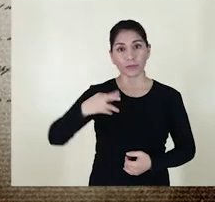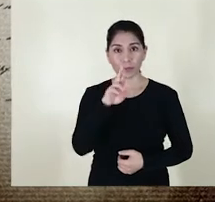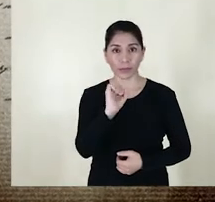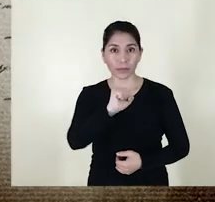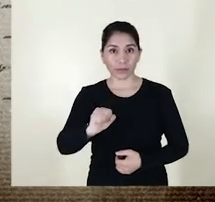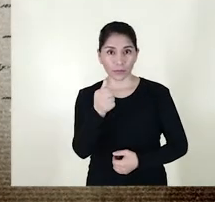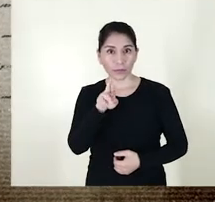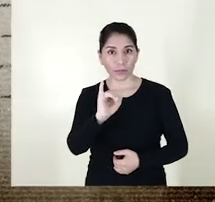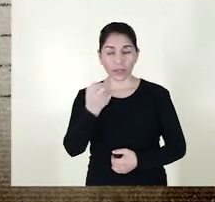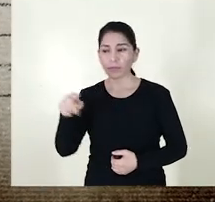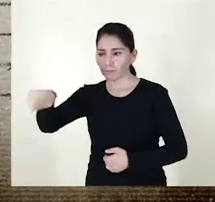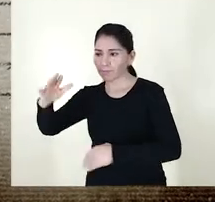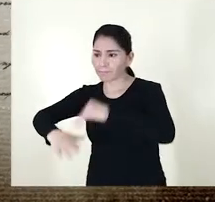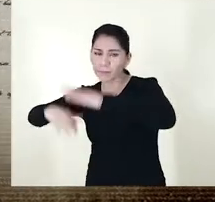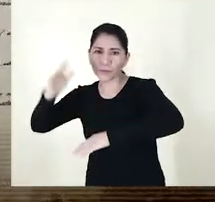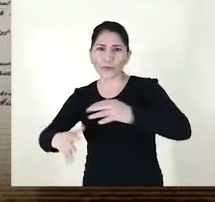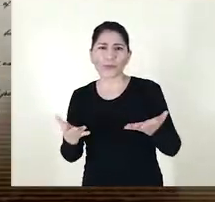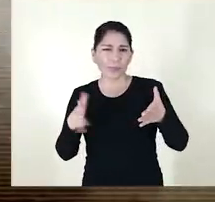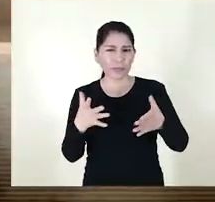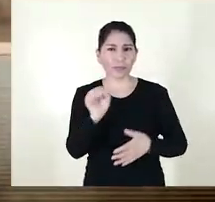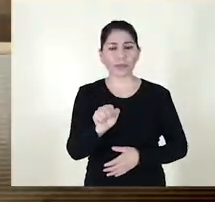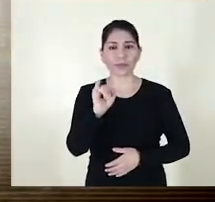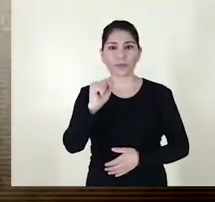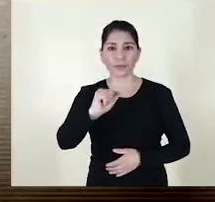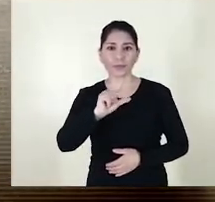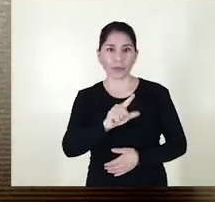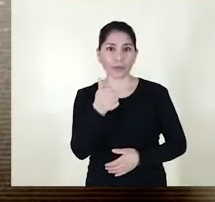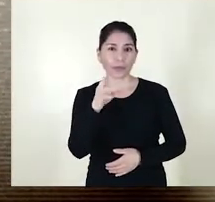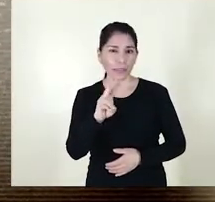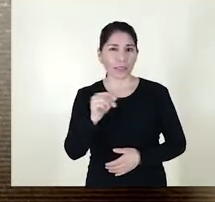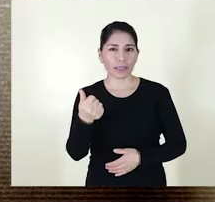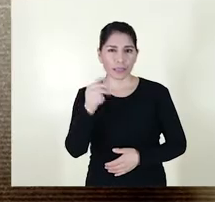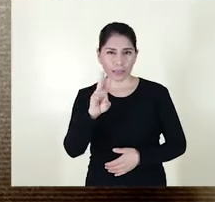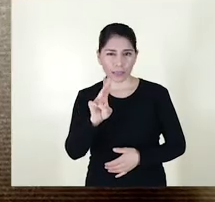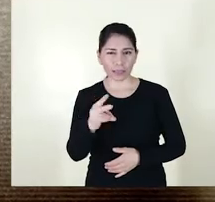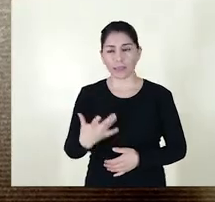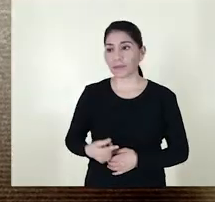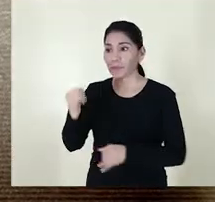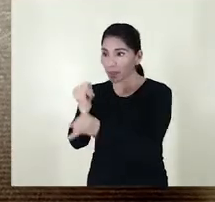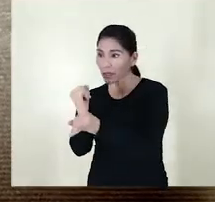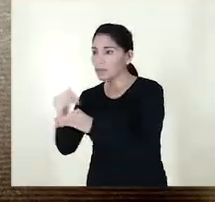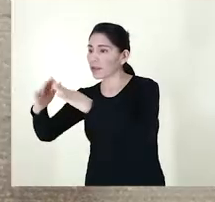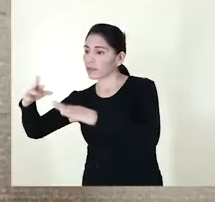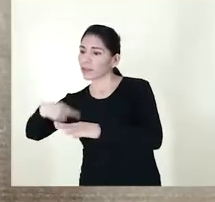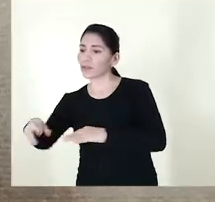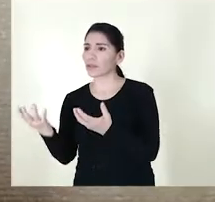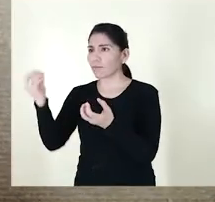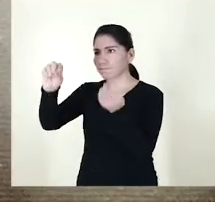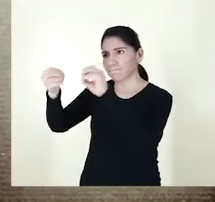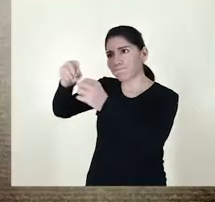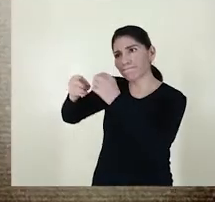Señora del Rosario, y se instalaron aquí, construyéndole entre los siglos XVI y XVII. Tanto la iglesia como el convento